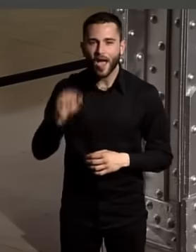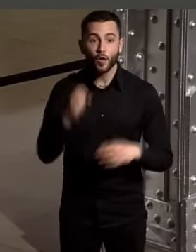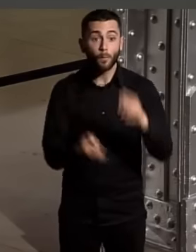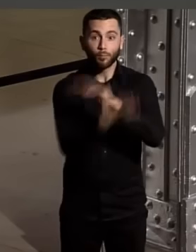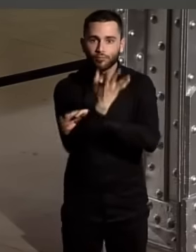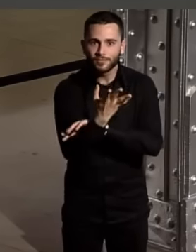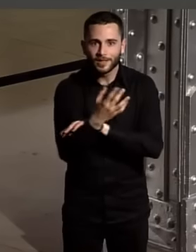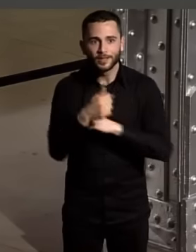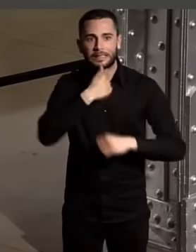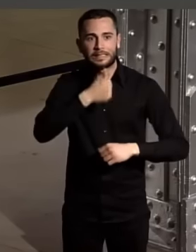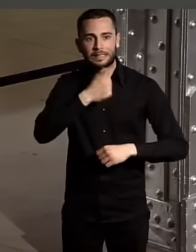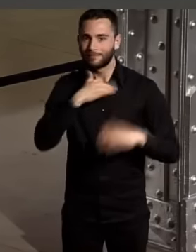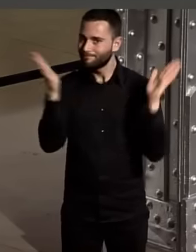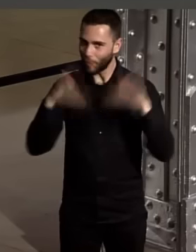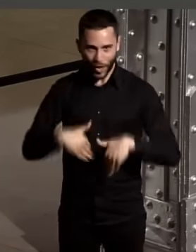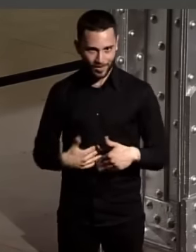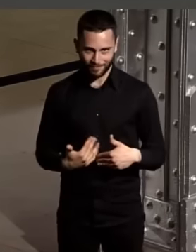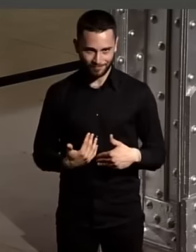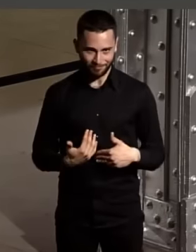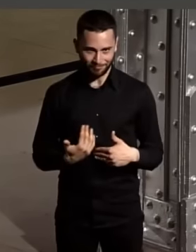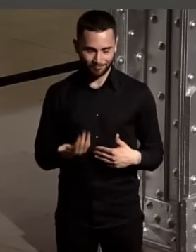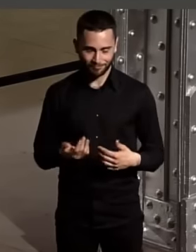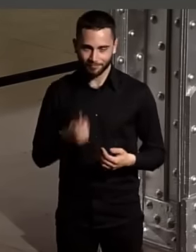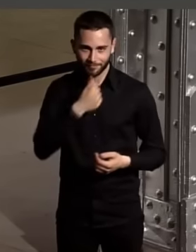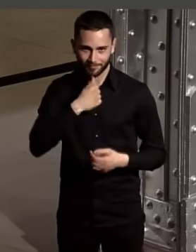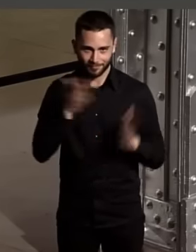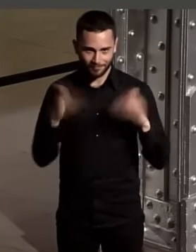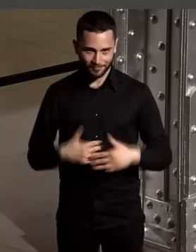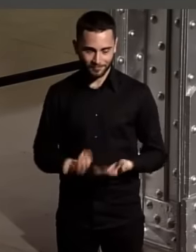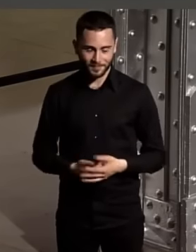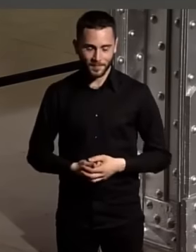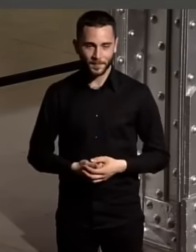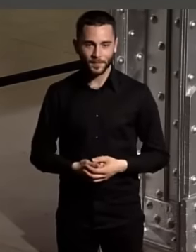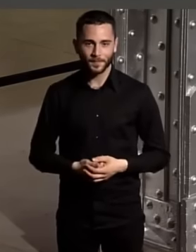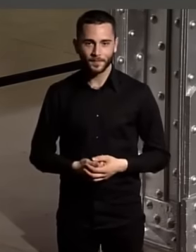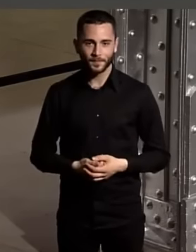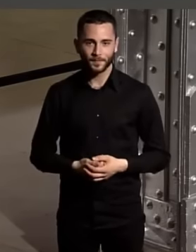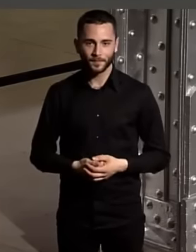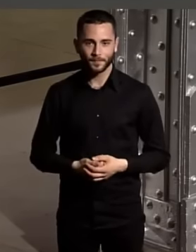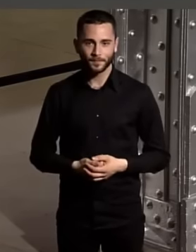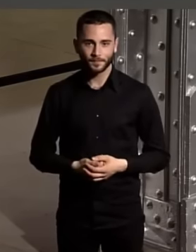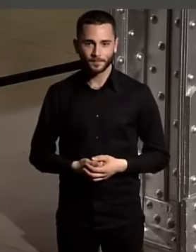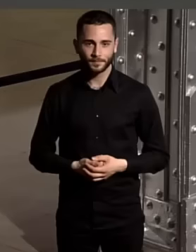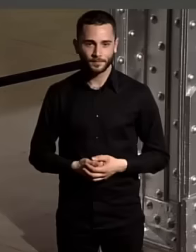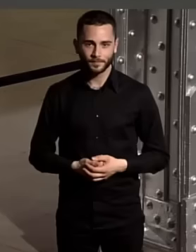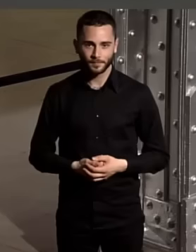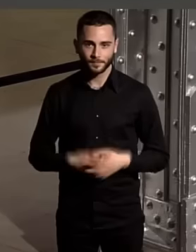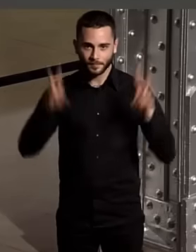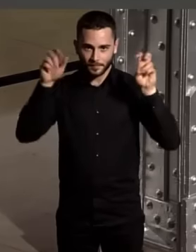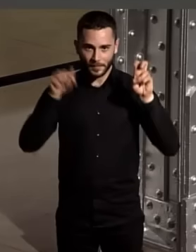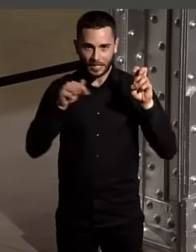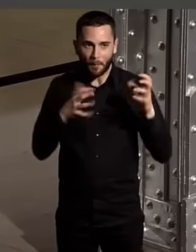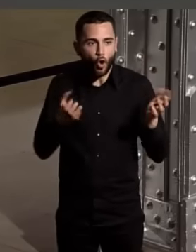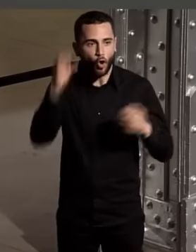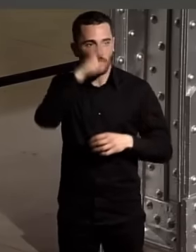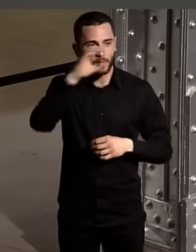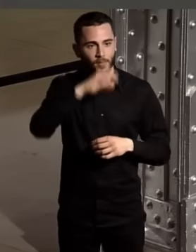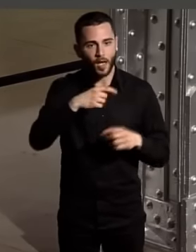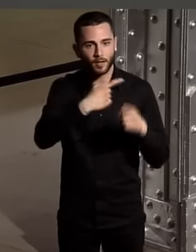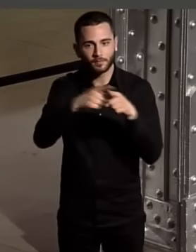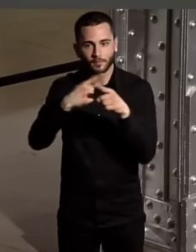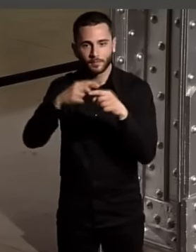de impaciencia no lo comentamos un poco de no es es y hablamos de esto pero si habláramos de otros campos de la ciencia